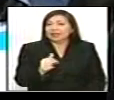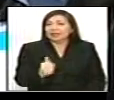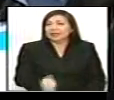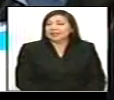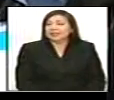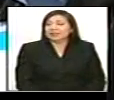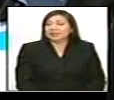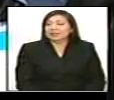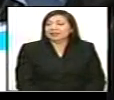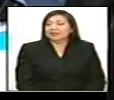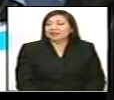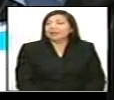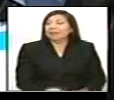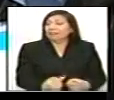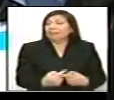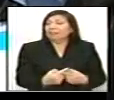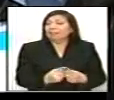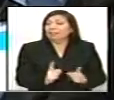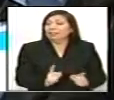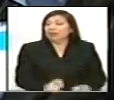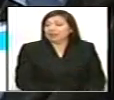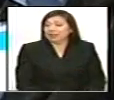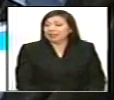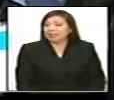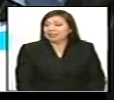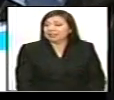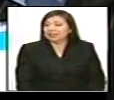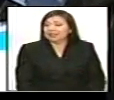¿no? Diferenciar